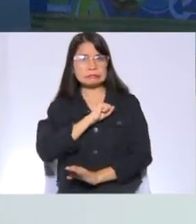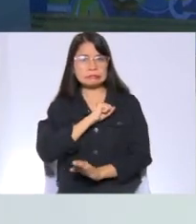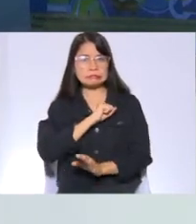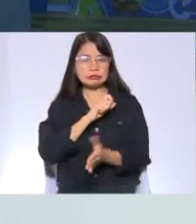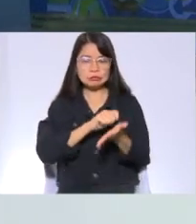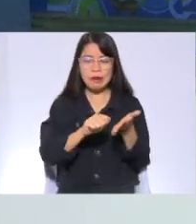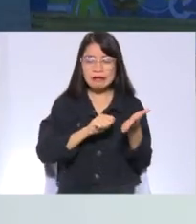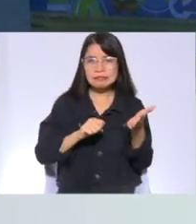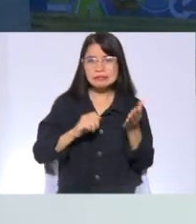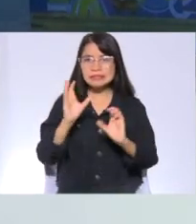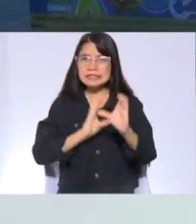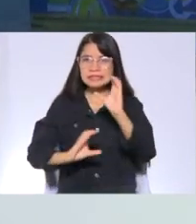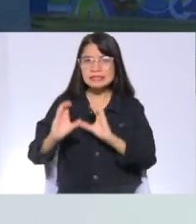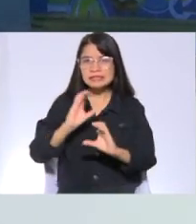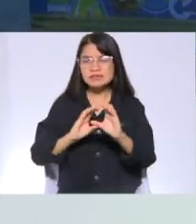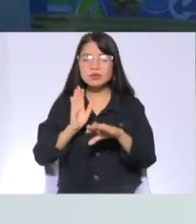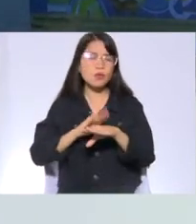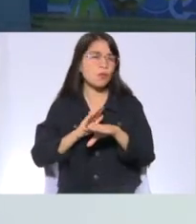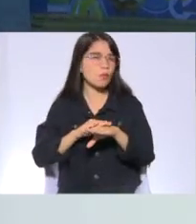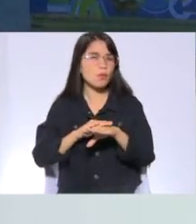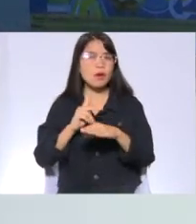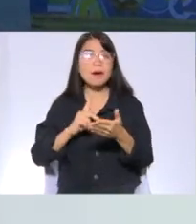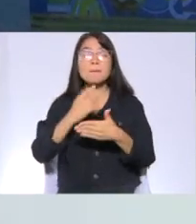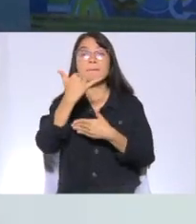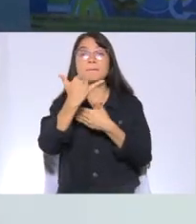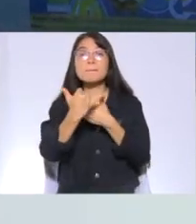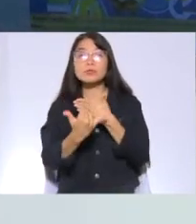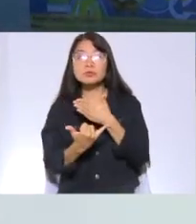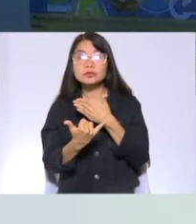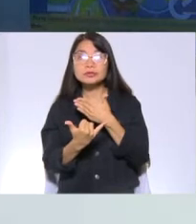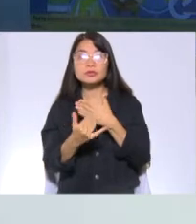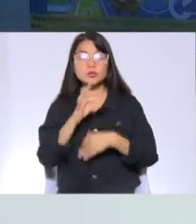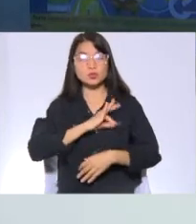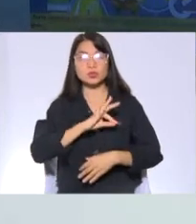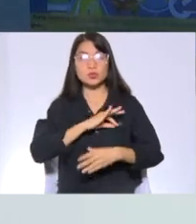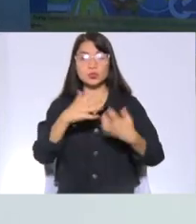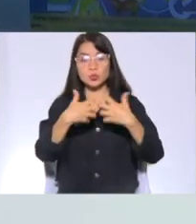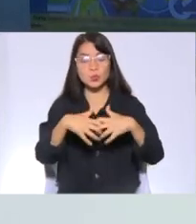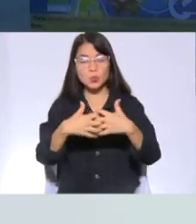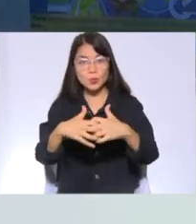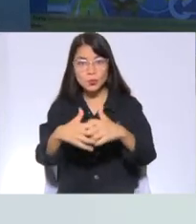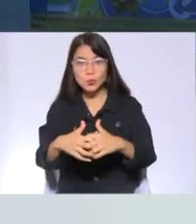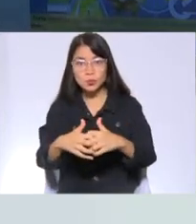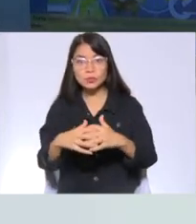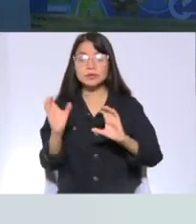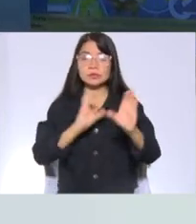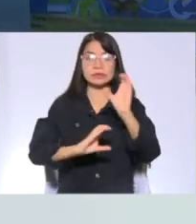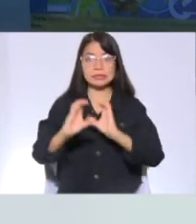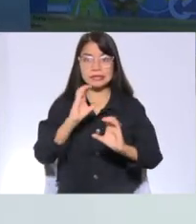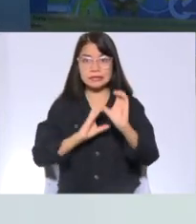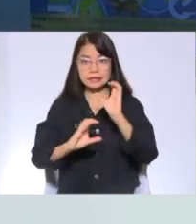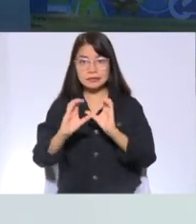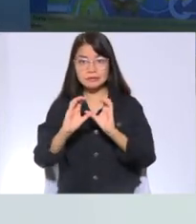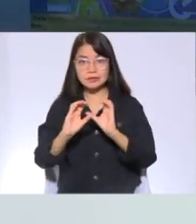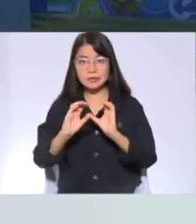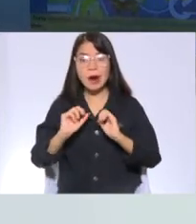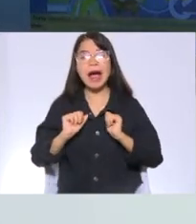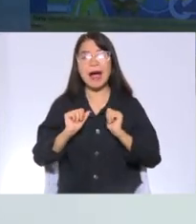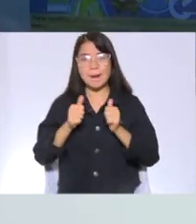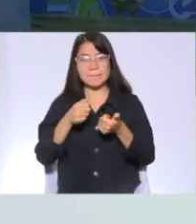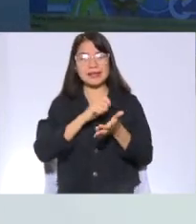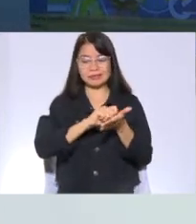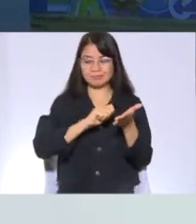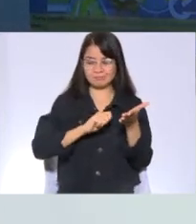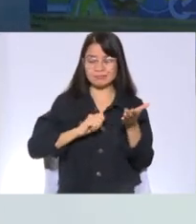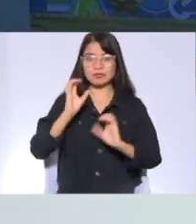proyectos, tanto socioproductivos como los proyectos científicos, parten de un método. Entonces, el método científico